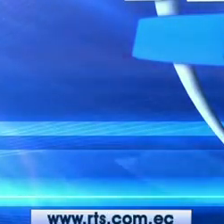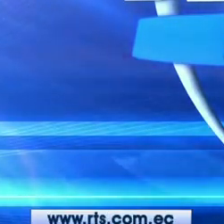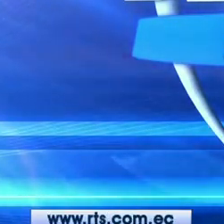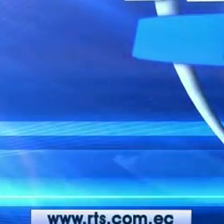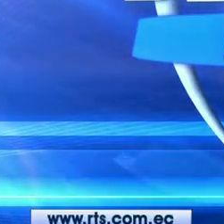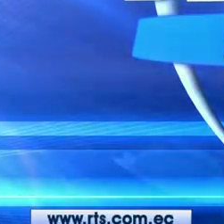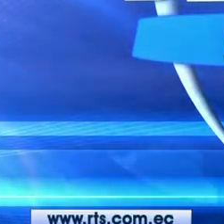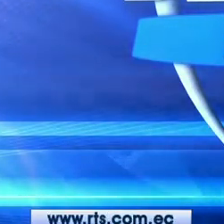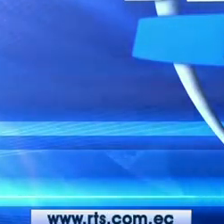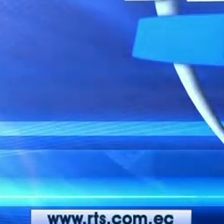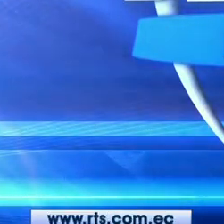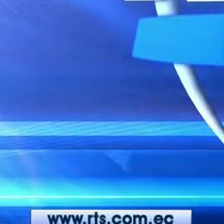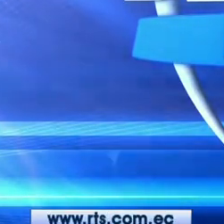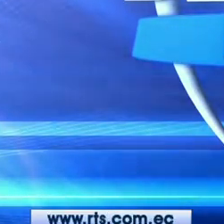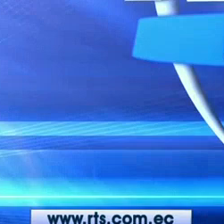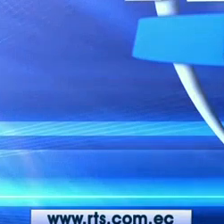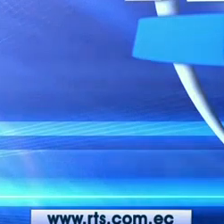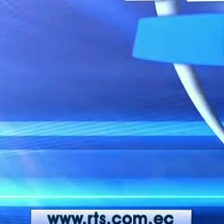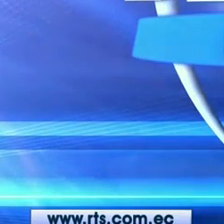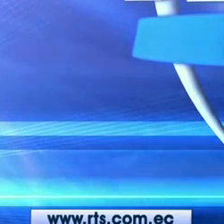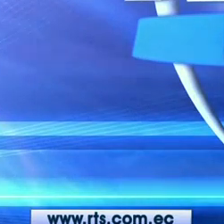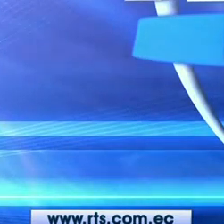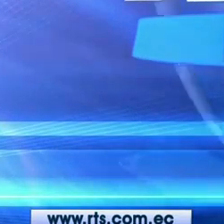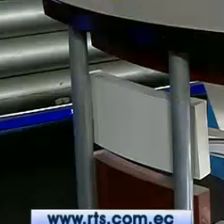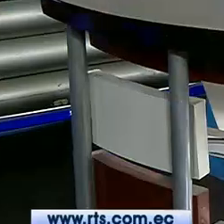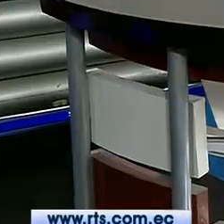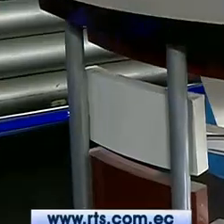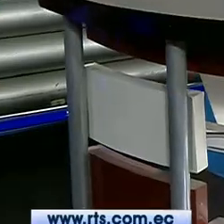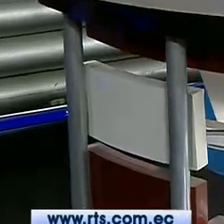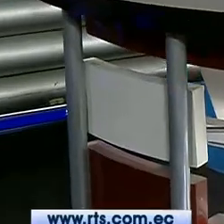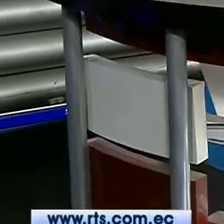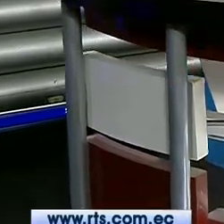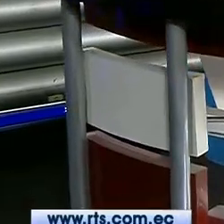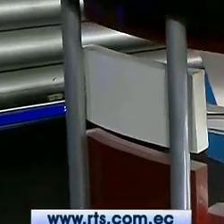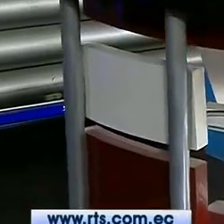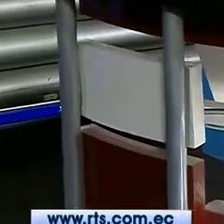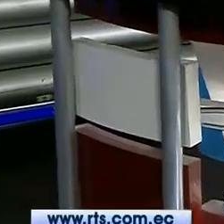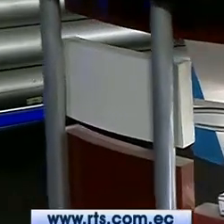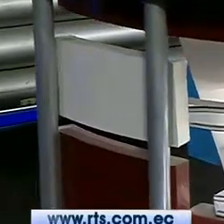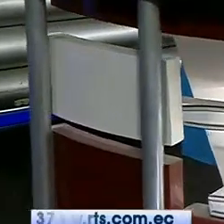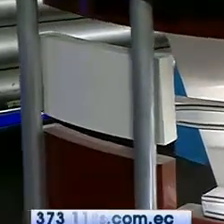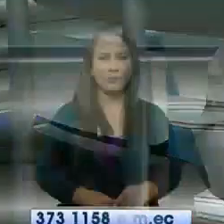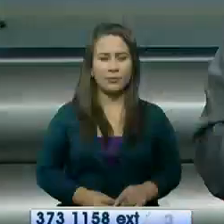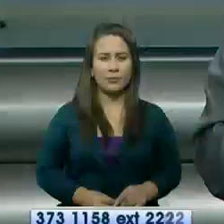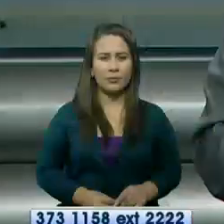La comunidad. En la mañana y en la noche a nivel nacional.